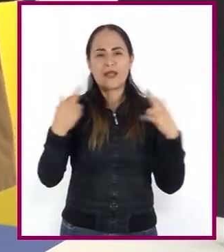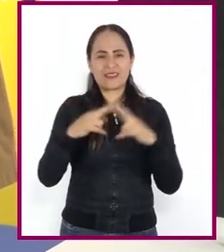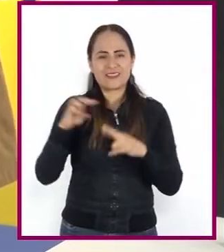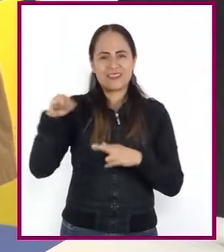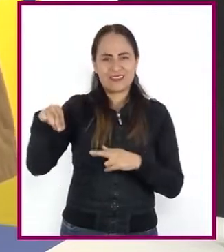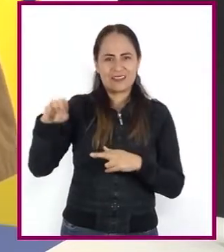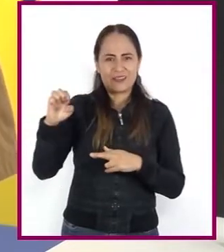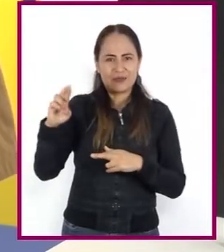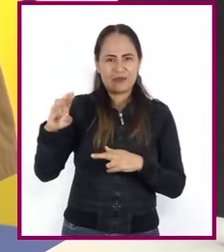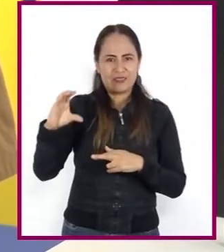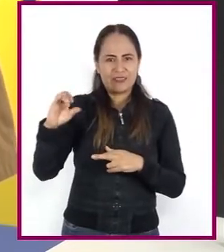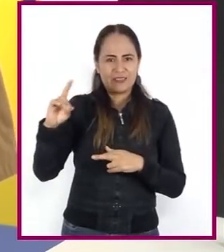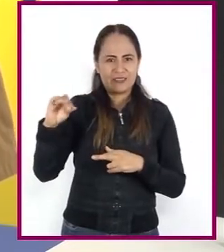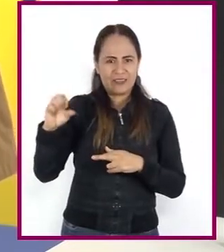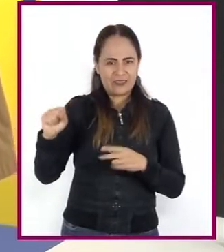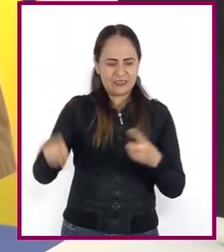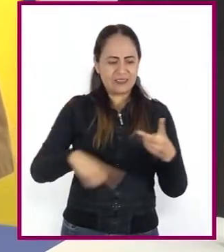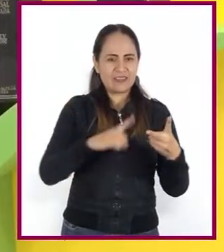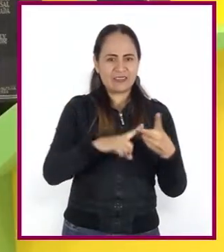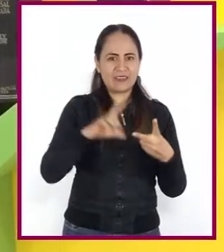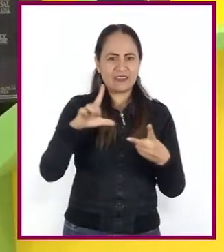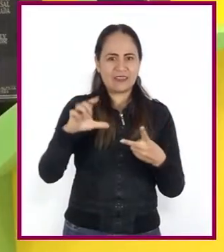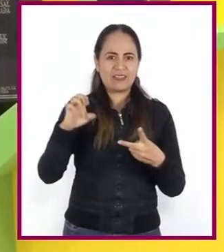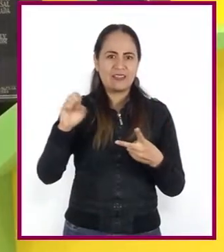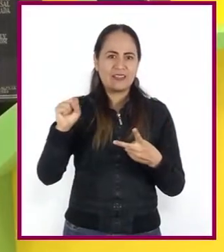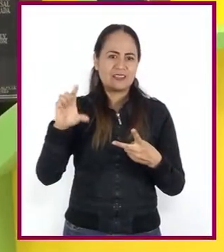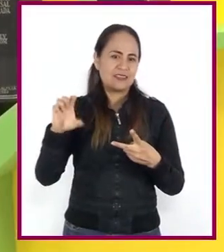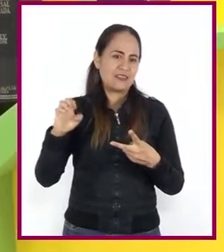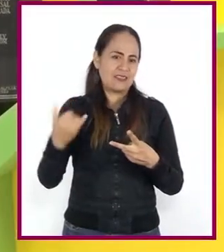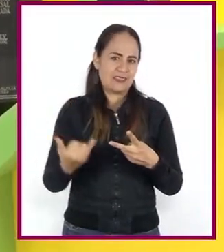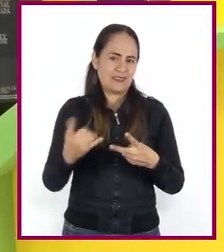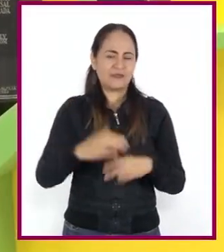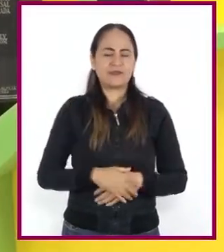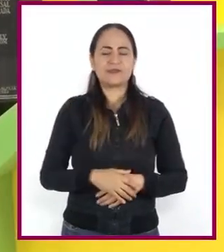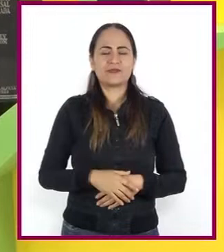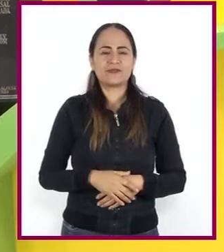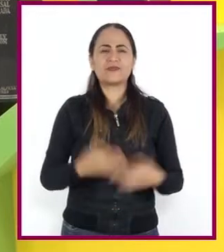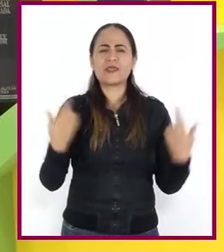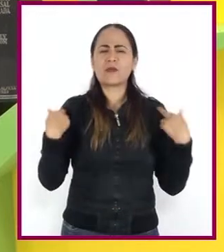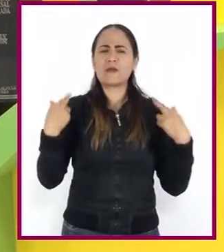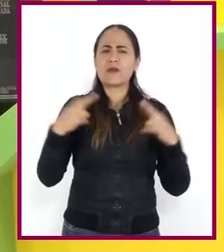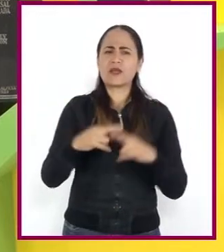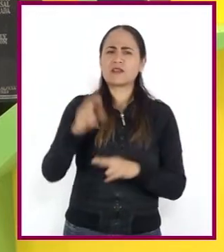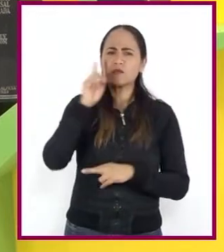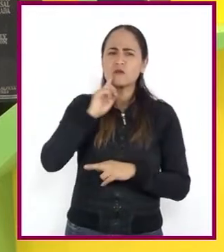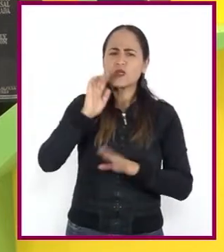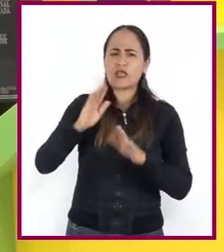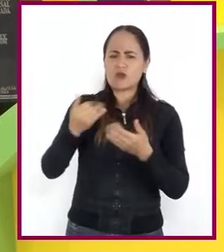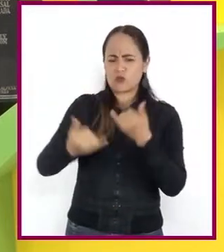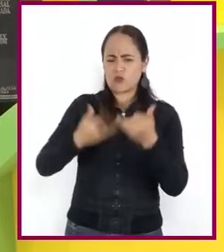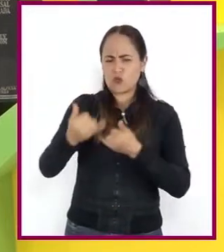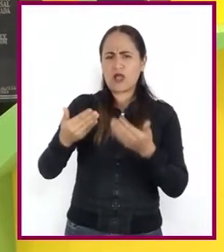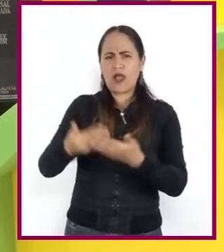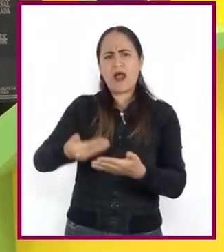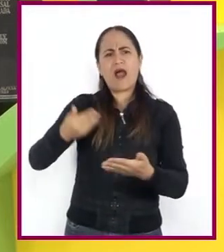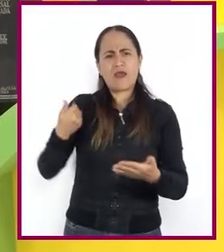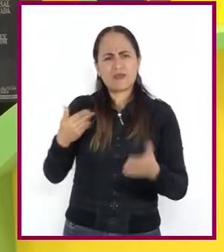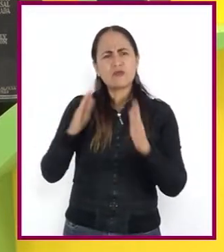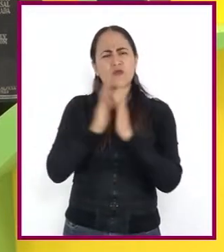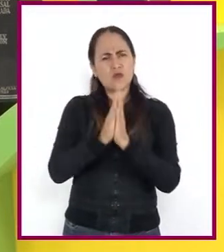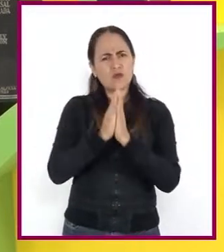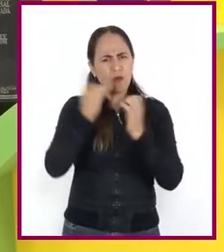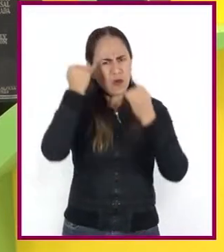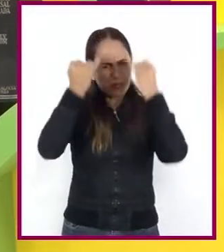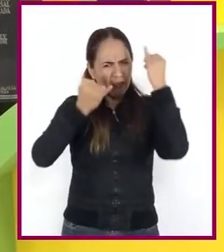Mercedes y Leslie. Maestras, antes de jugar, ¿podrían recordarnos las ideas principales